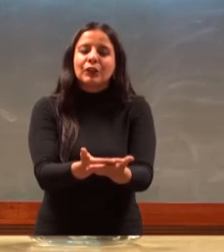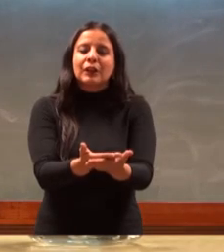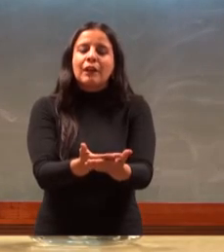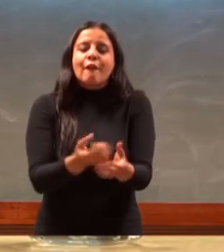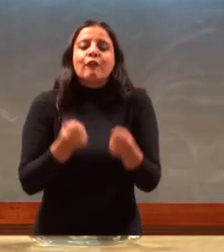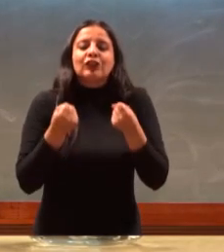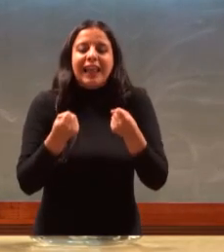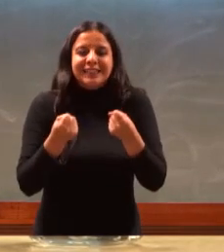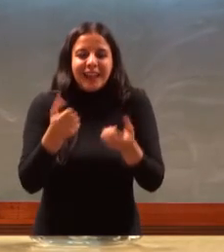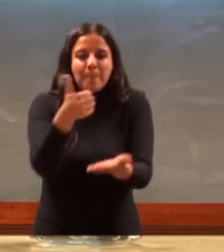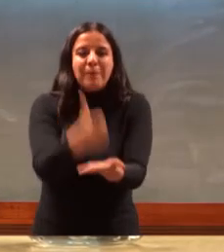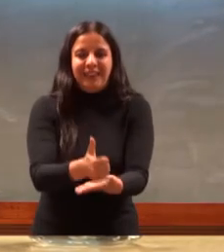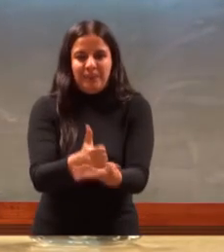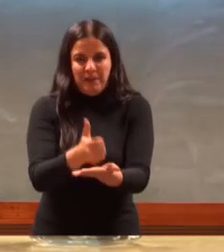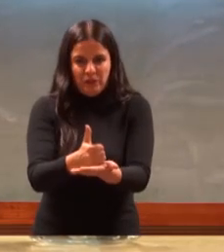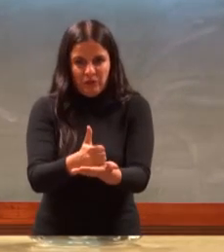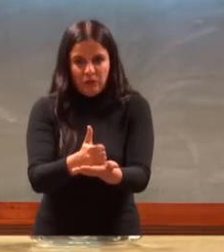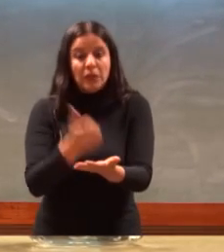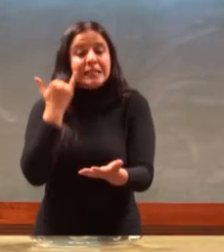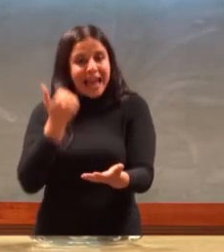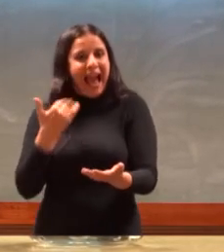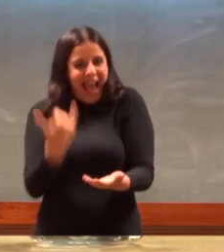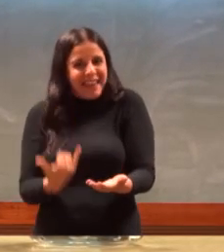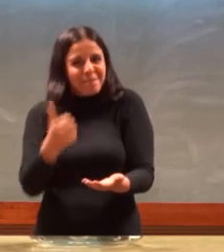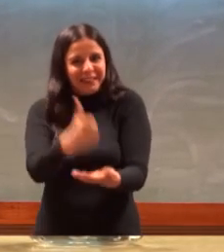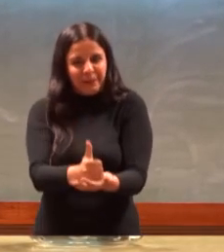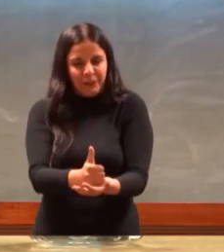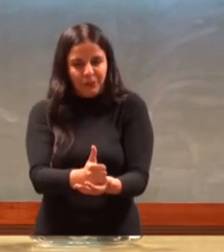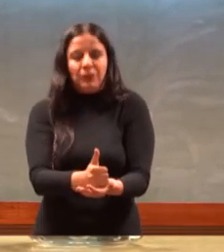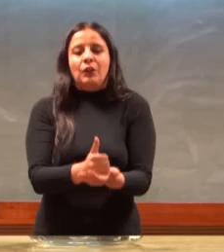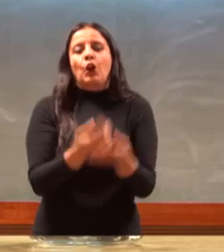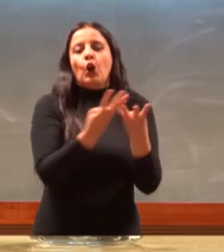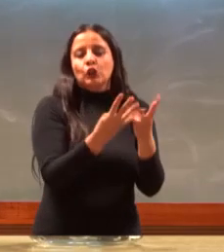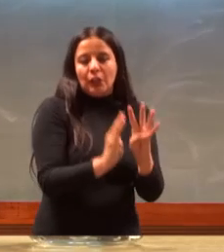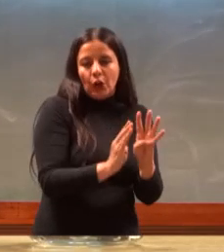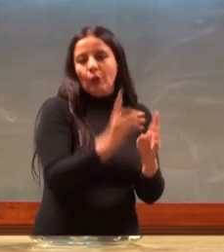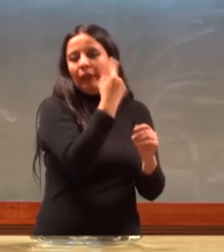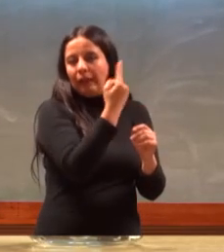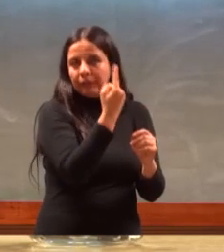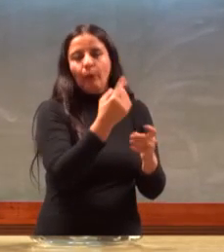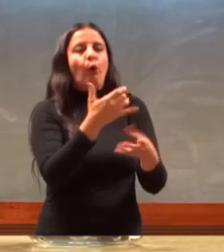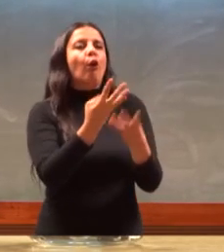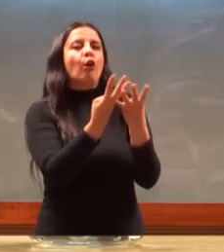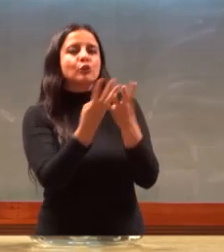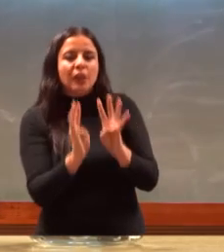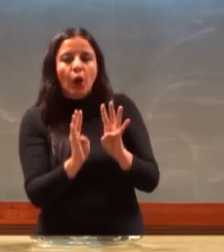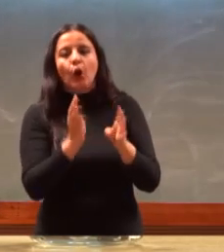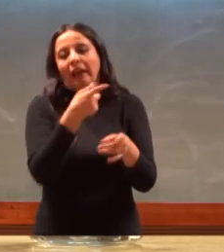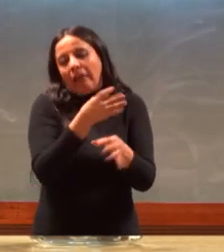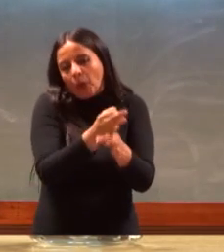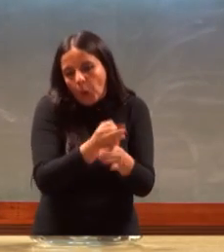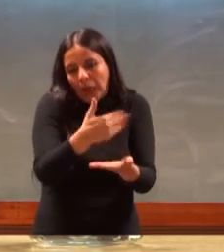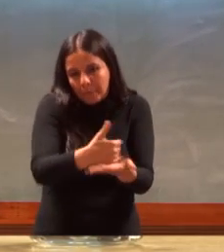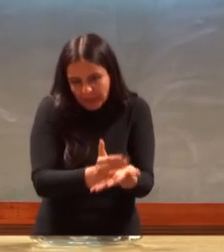fortalecer las instancias que ya existen de participación consejos directivos consejos de escuelas y departamentos consejos de